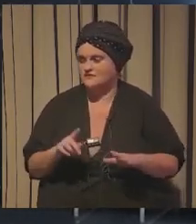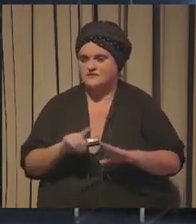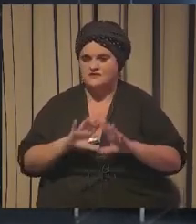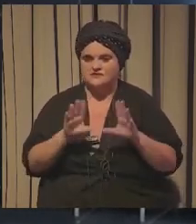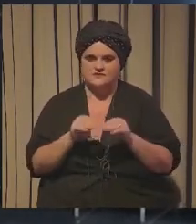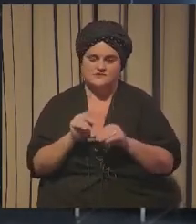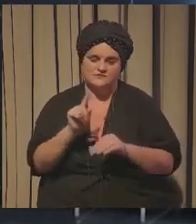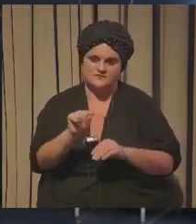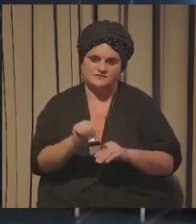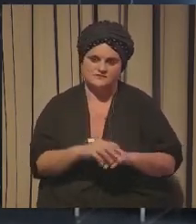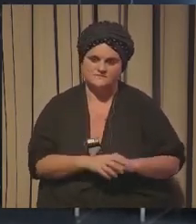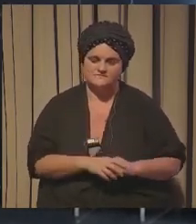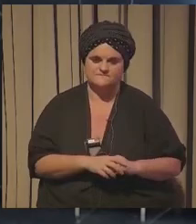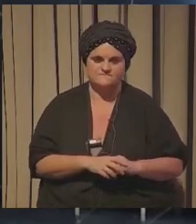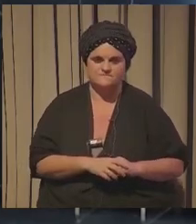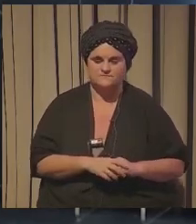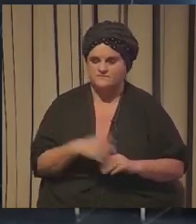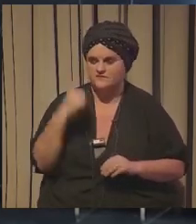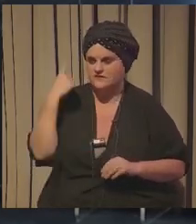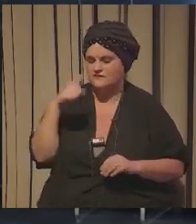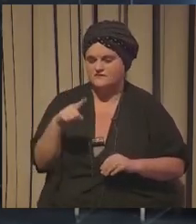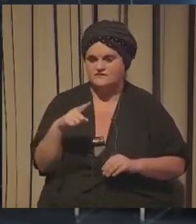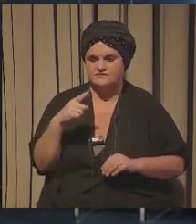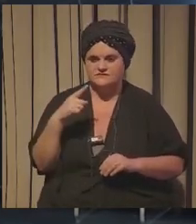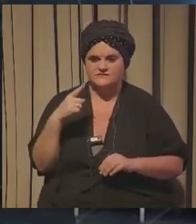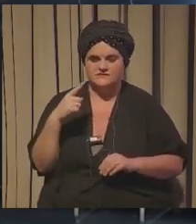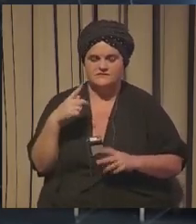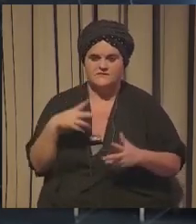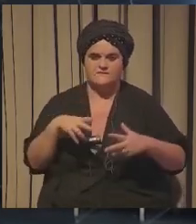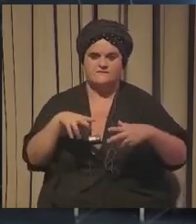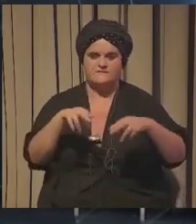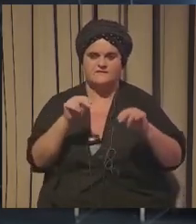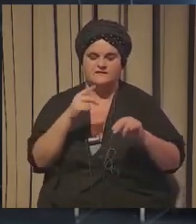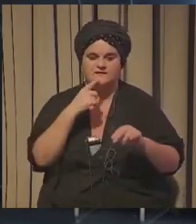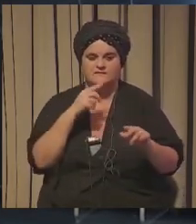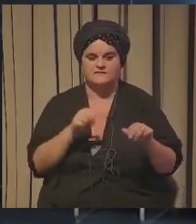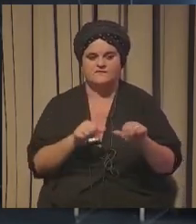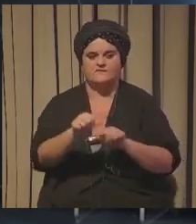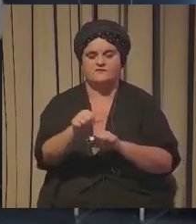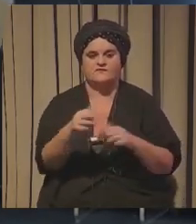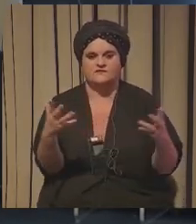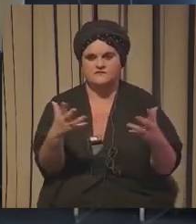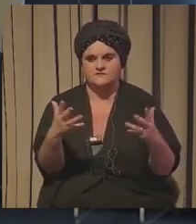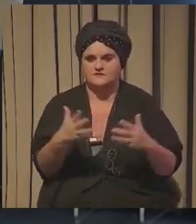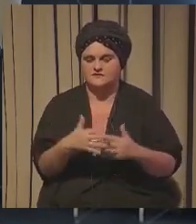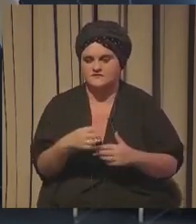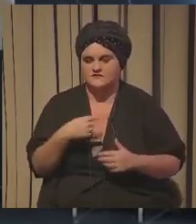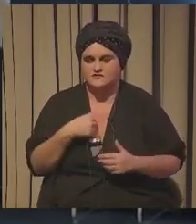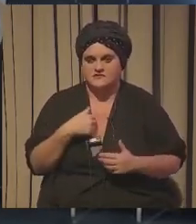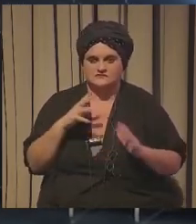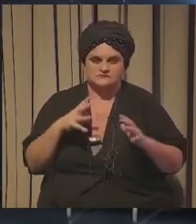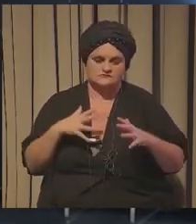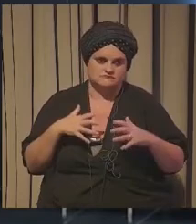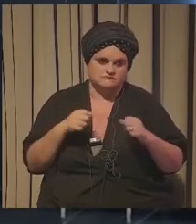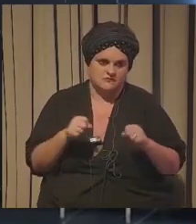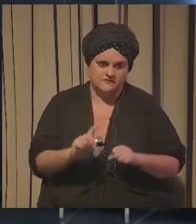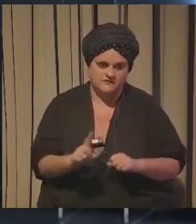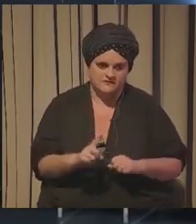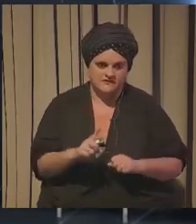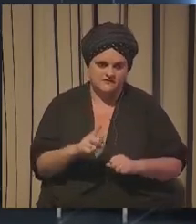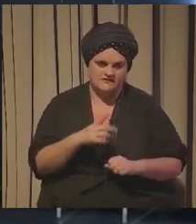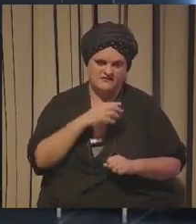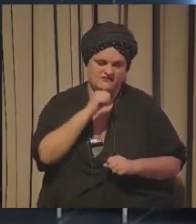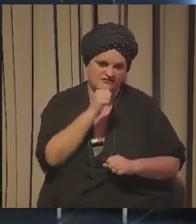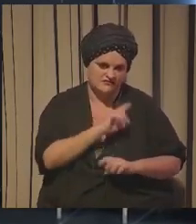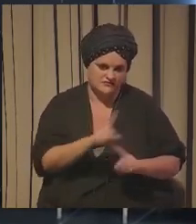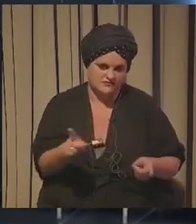minuto. Sabéis que el fin de esto no solo es decir lo que va a pasar, ni me atrevo ni quiero, porque ya tenemos mucha gente